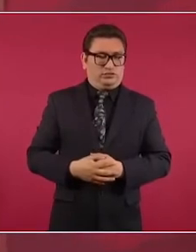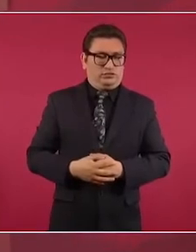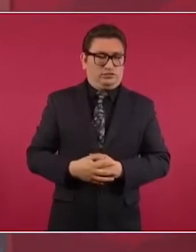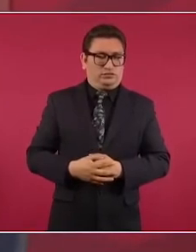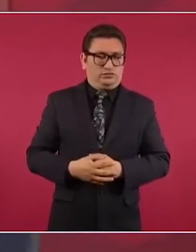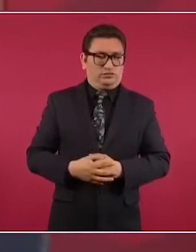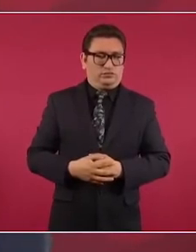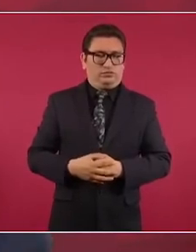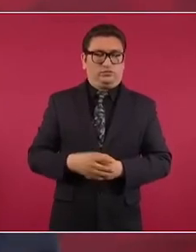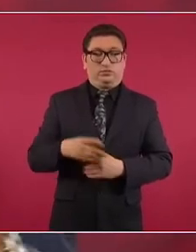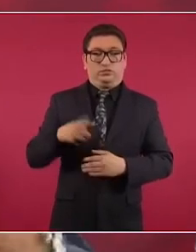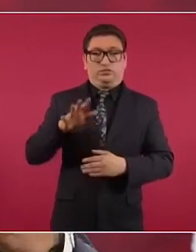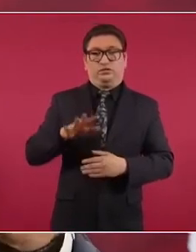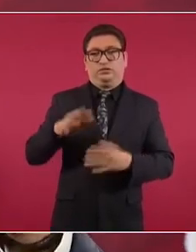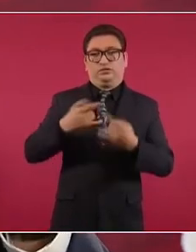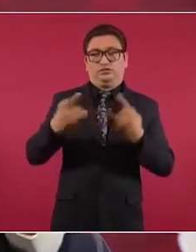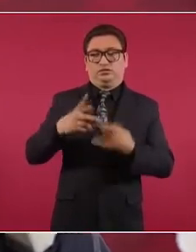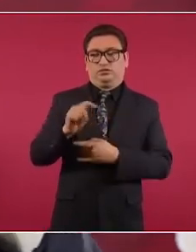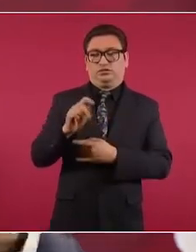Totolapan